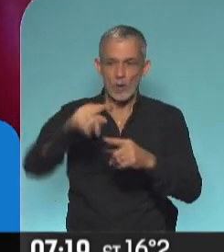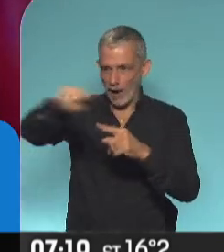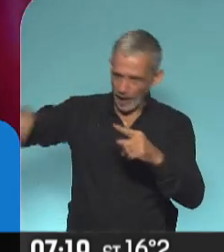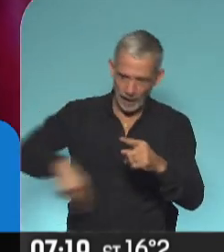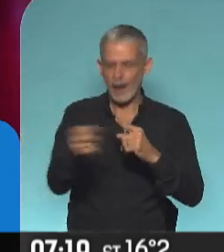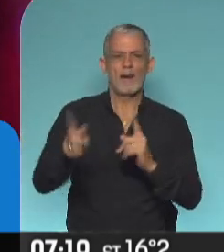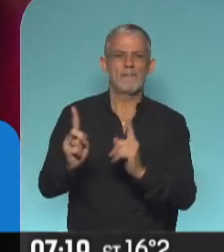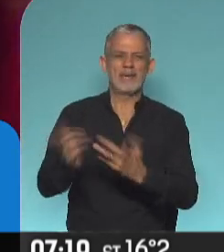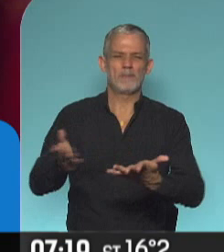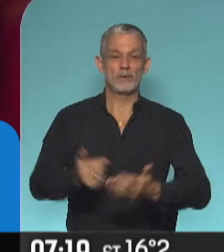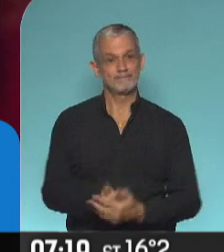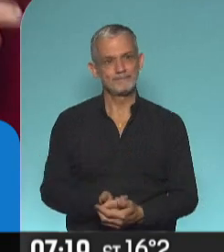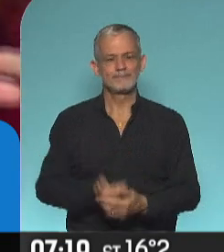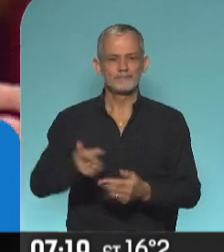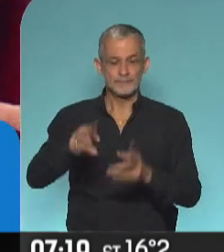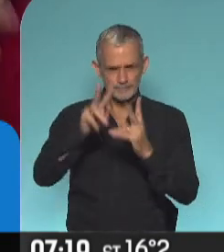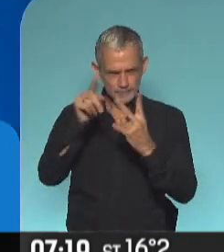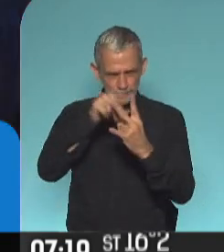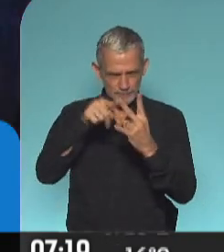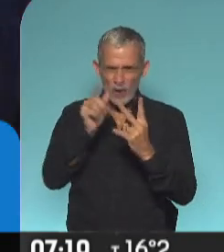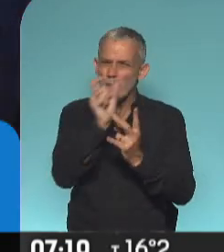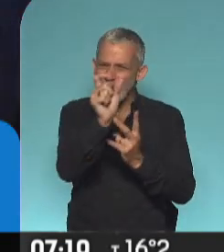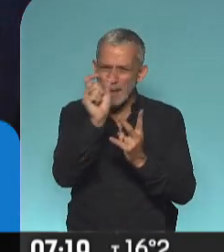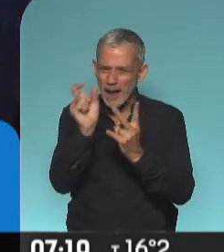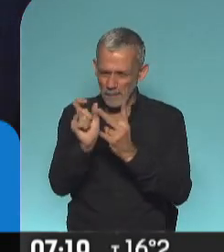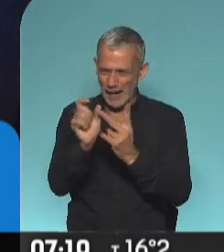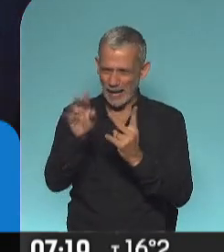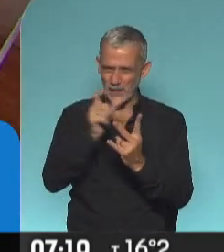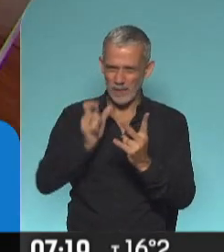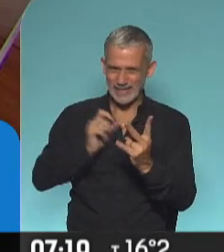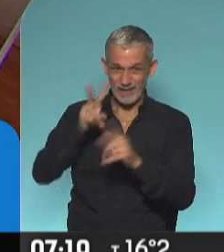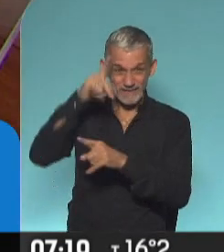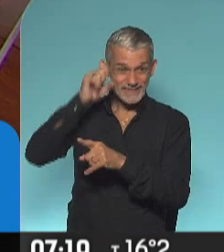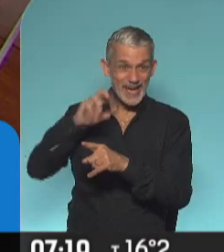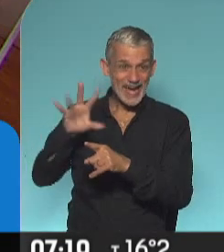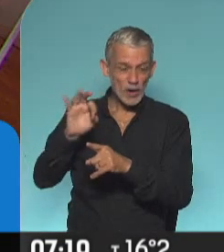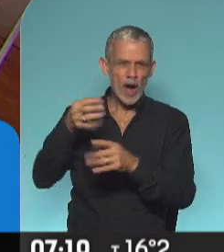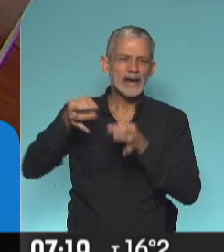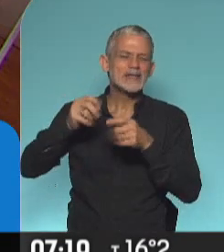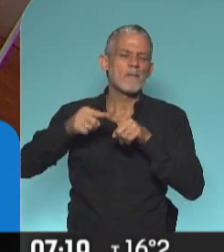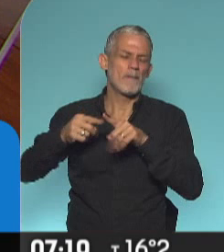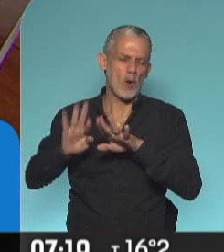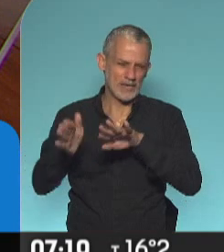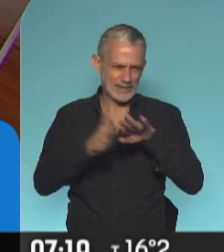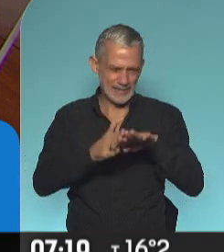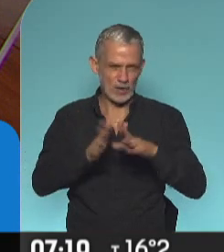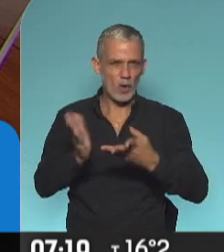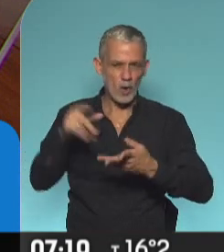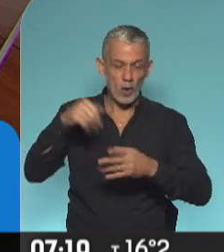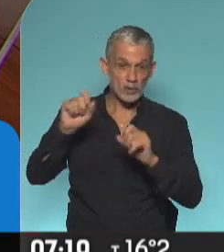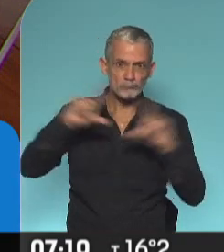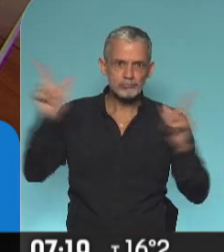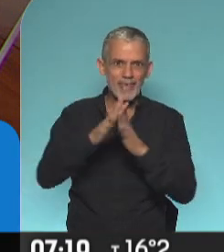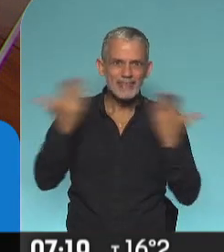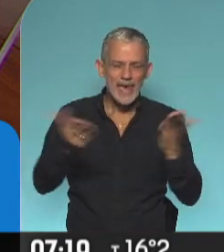Claro. Bueno, y me quedo con 2 de las palabras que utilizaste porque con Vero Urriola-Beitia vamos a analizar el tema político, ¿no? Y aparece hoy en la portada de todos